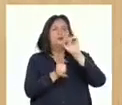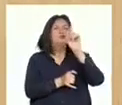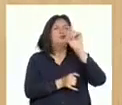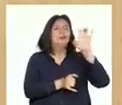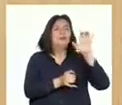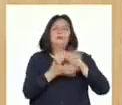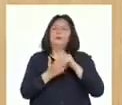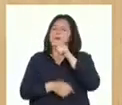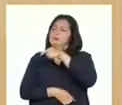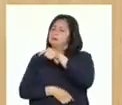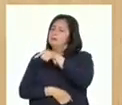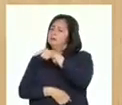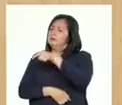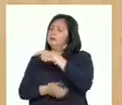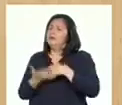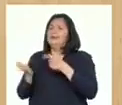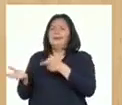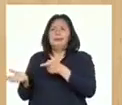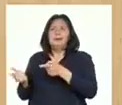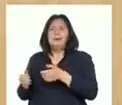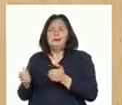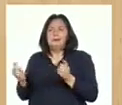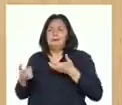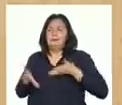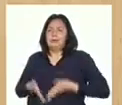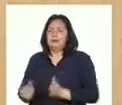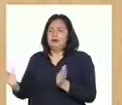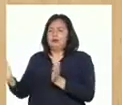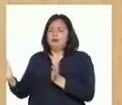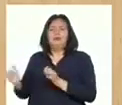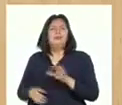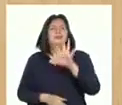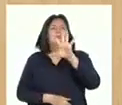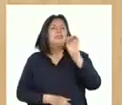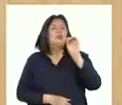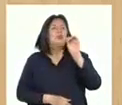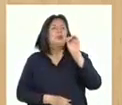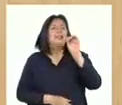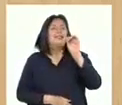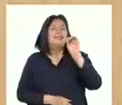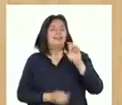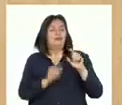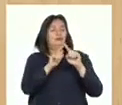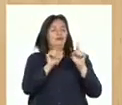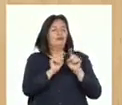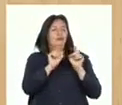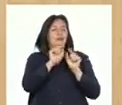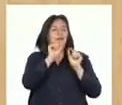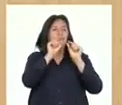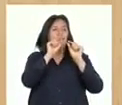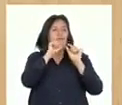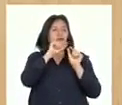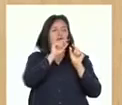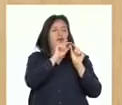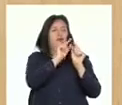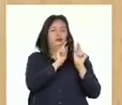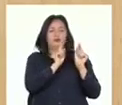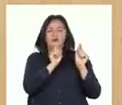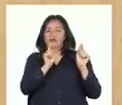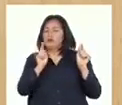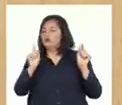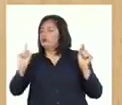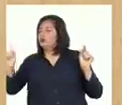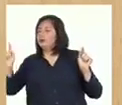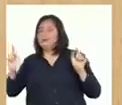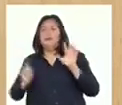Daniel nació, medía lo mismo que 50 de esos cuadraditos formando una fila. Eso quiere decir que Daniel